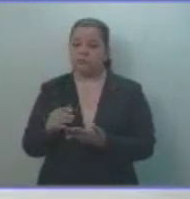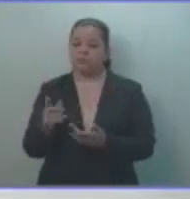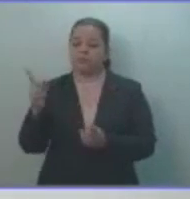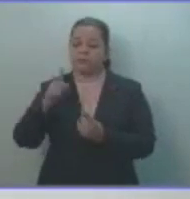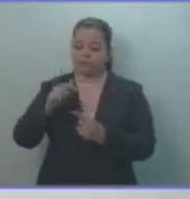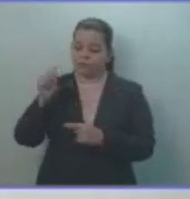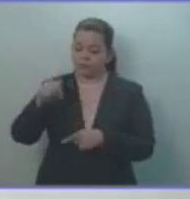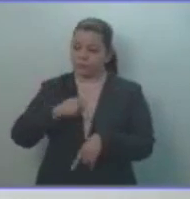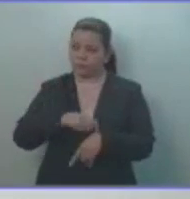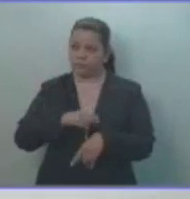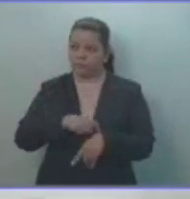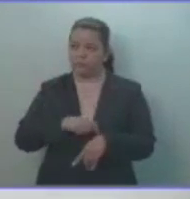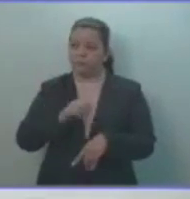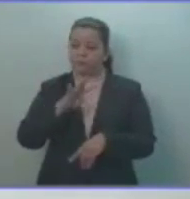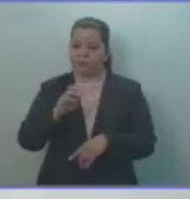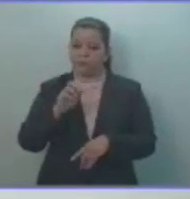fecha